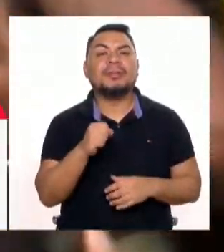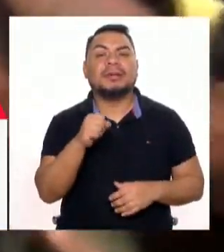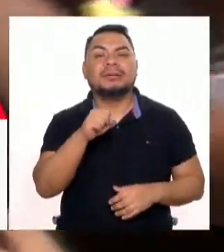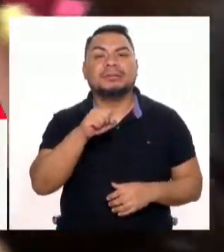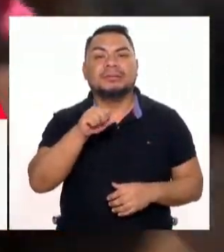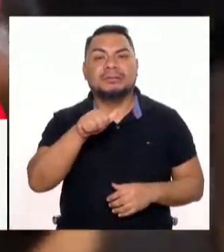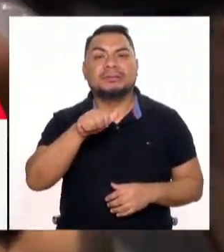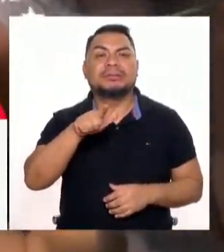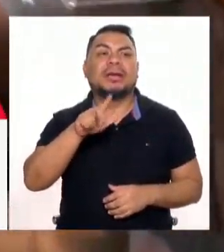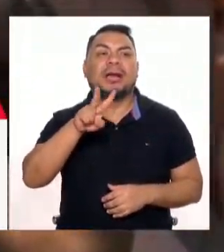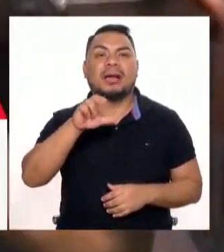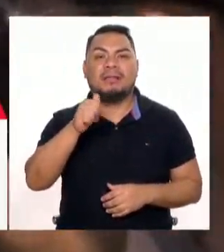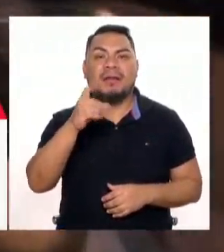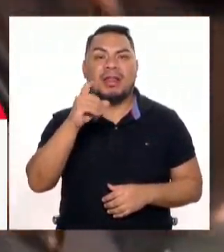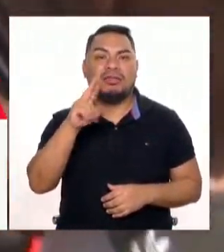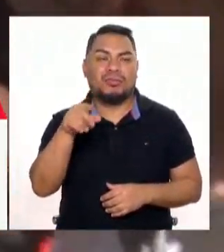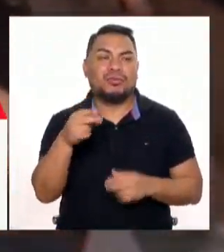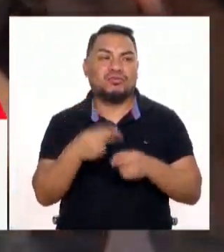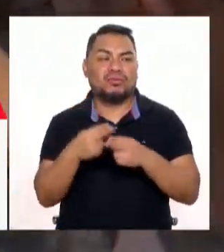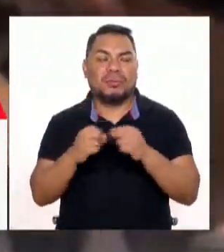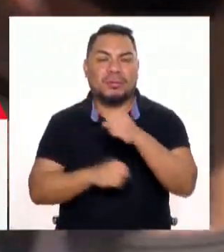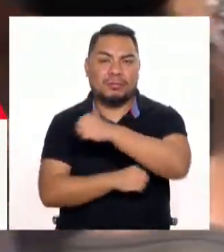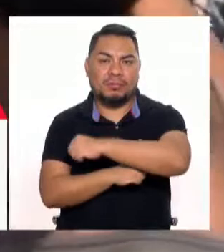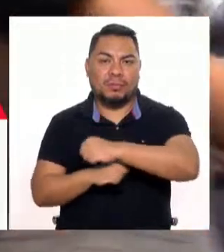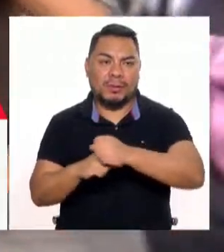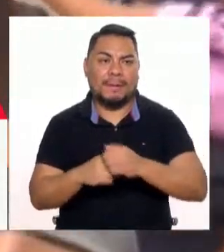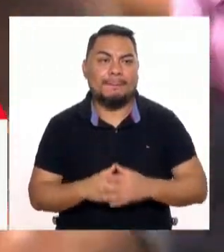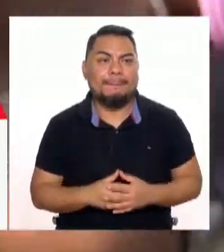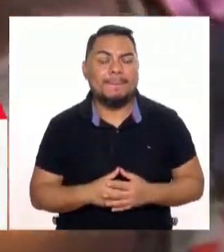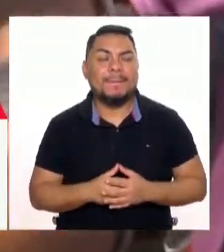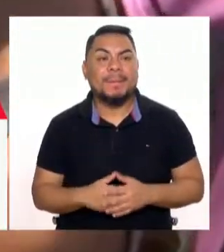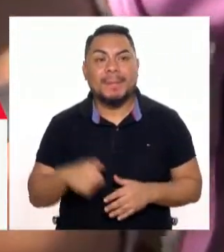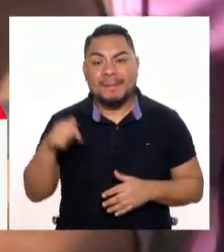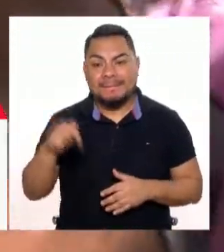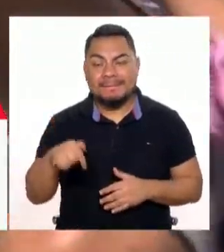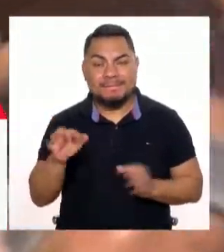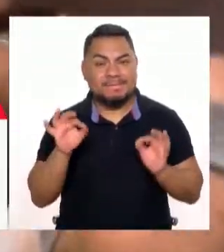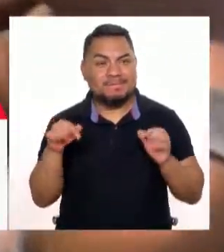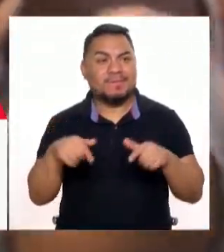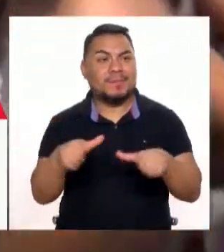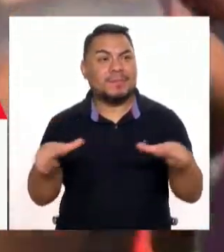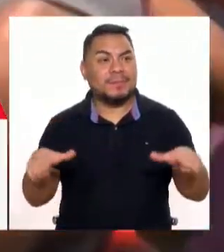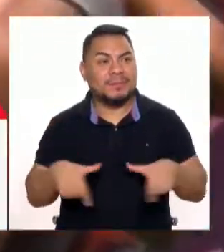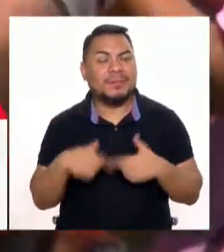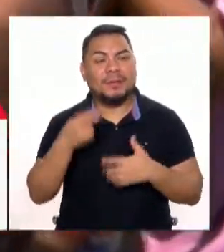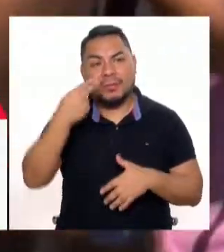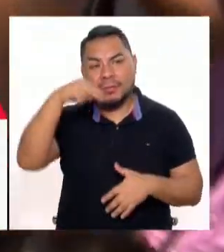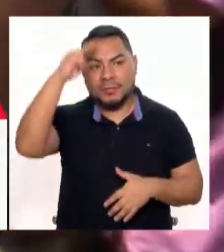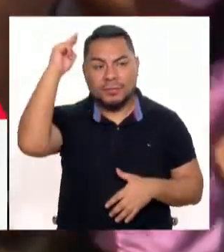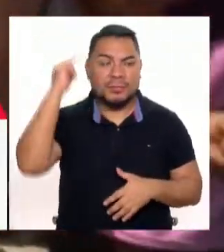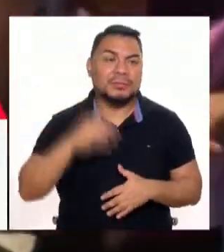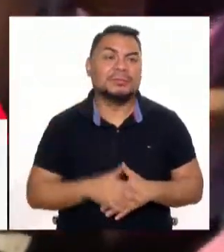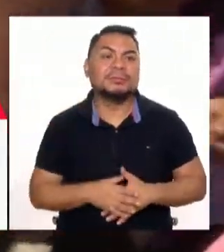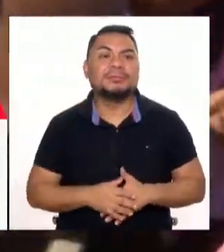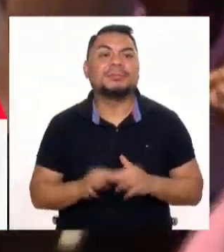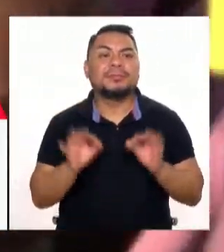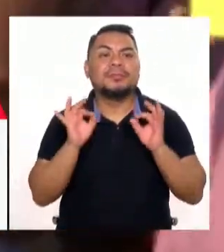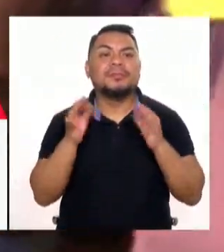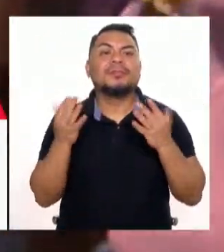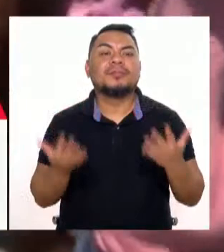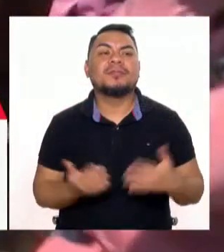Esto es lo que está ocurriendo en estos momentos acá en la región huánuco específicamente